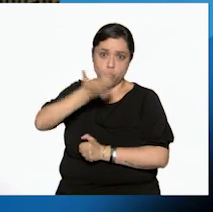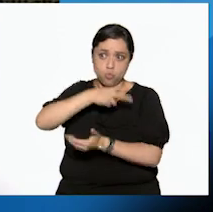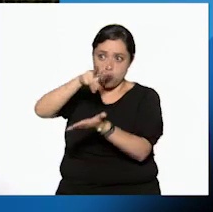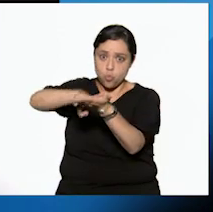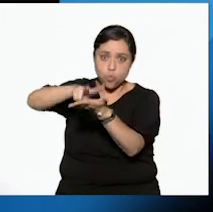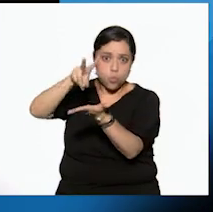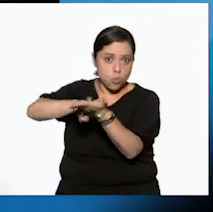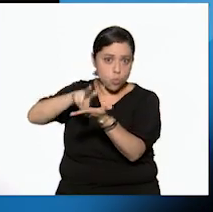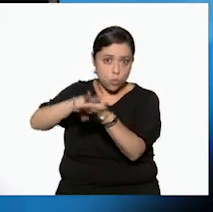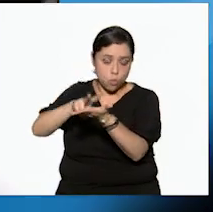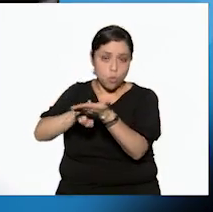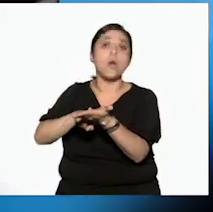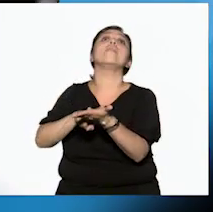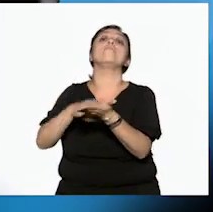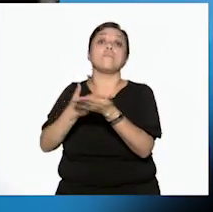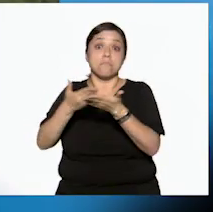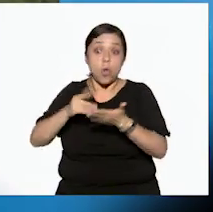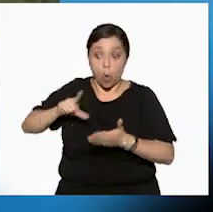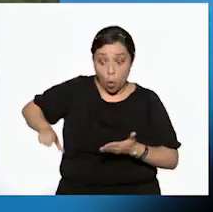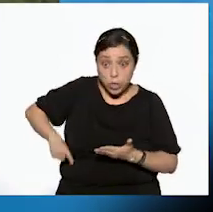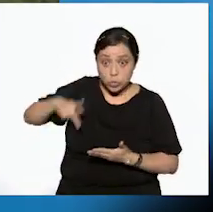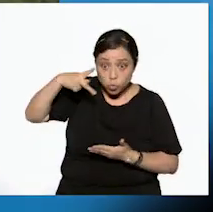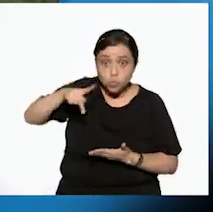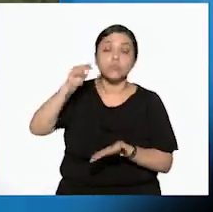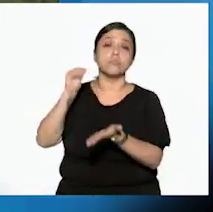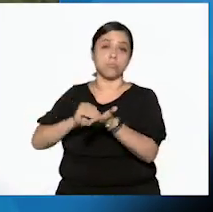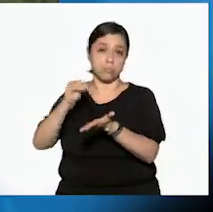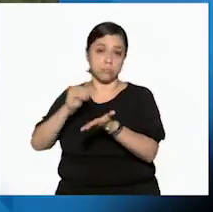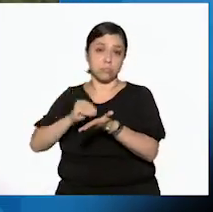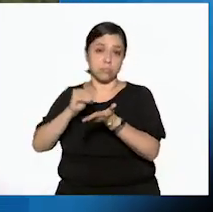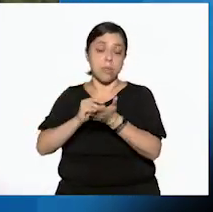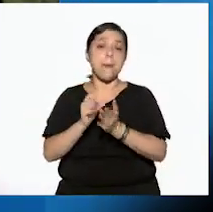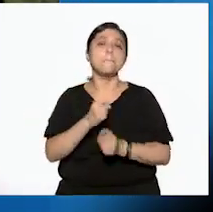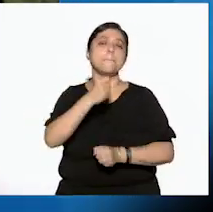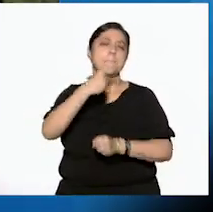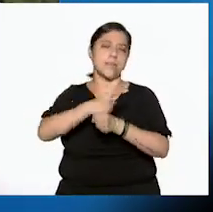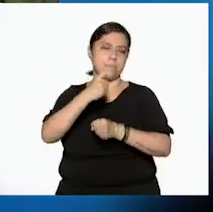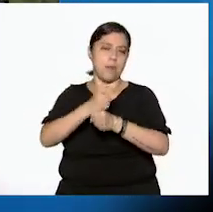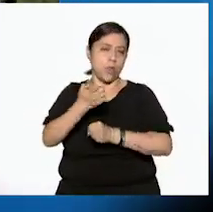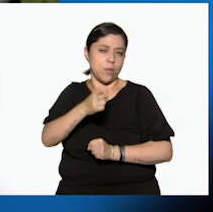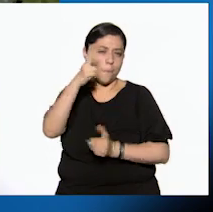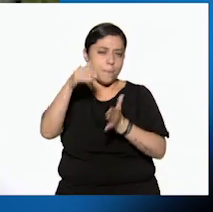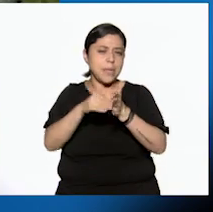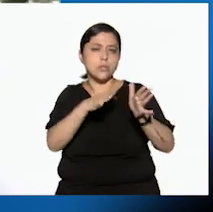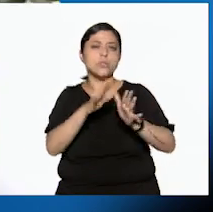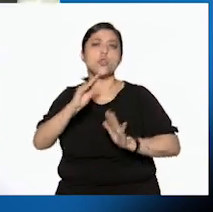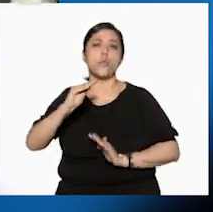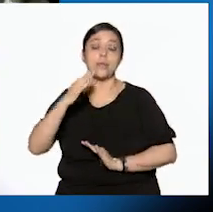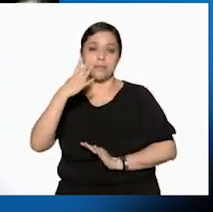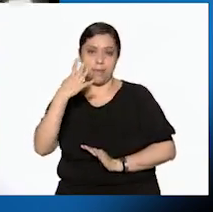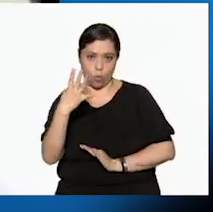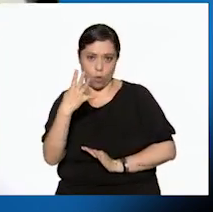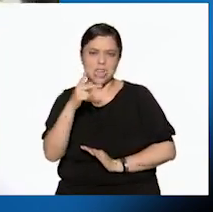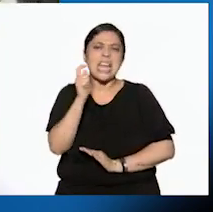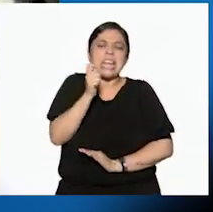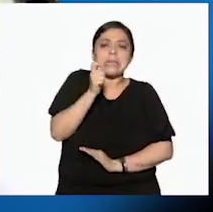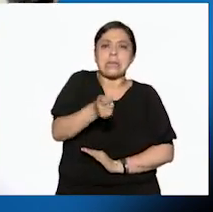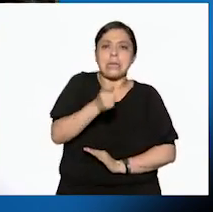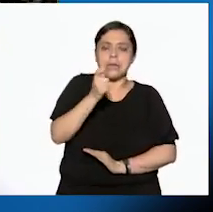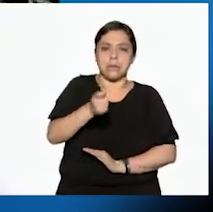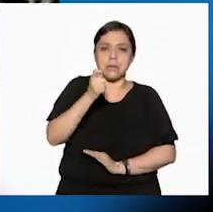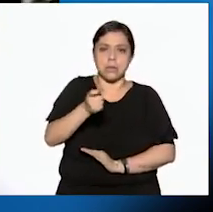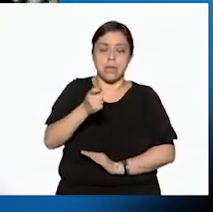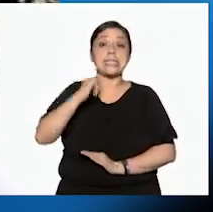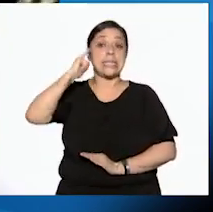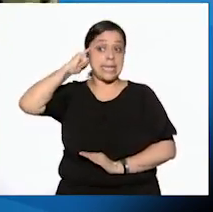y aún su forma de gobierno. El estallido del 1 de enero de 1994 significó la incorporación de